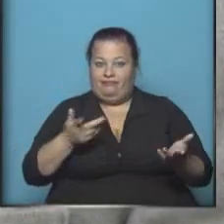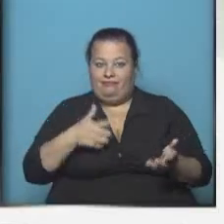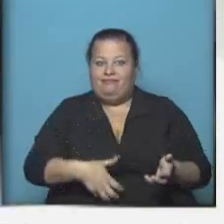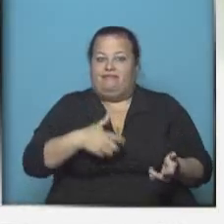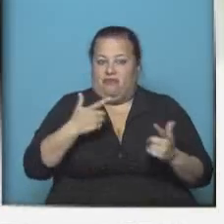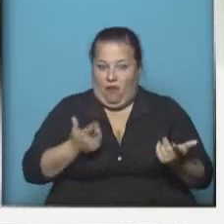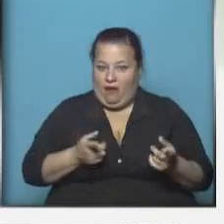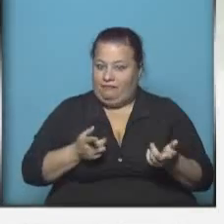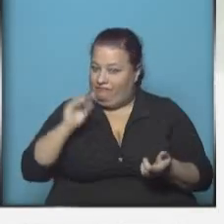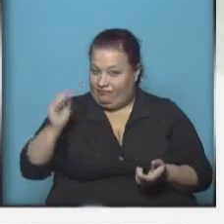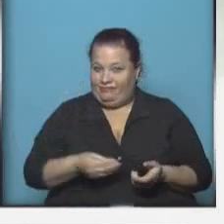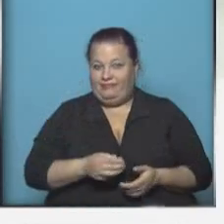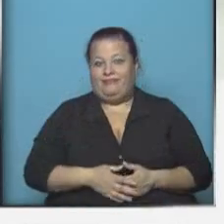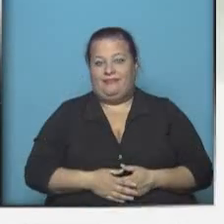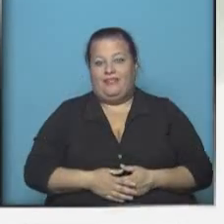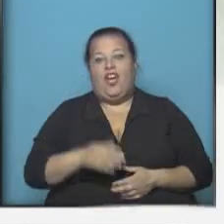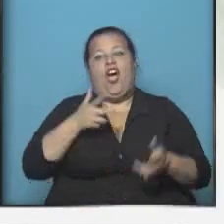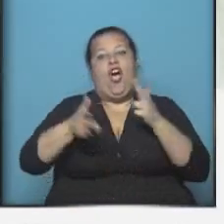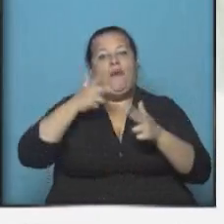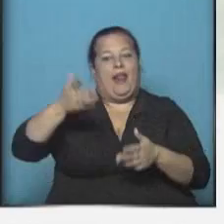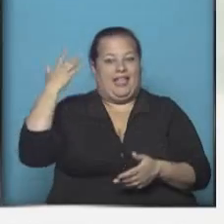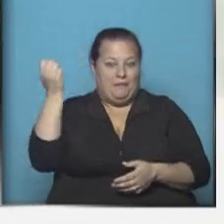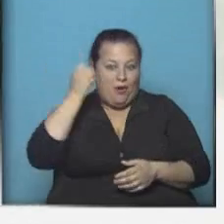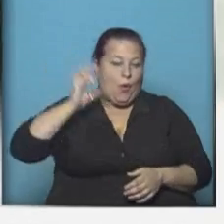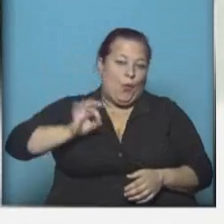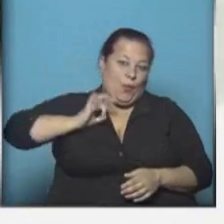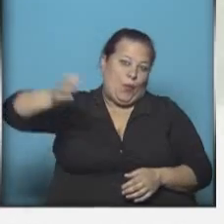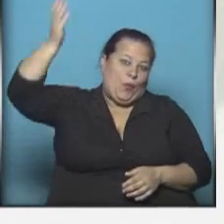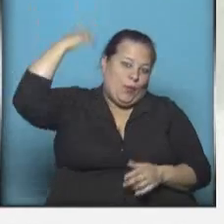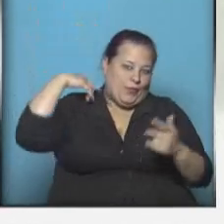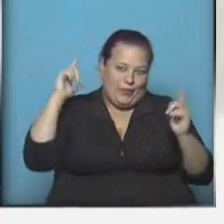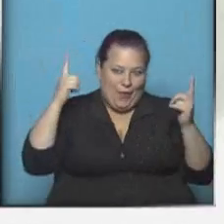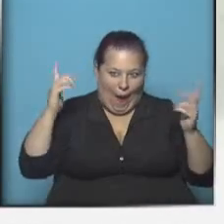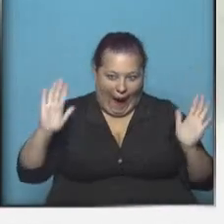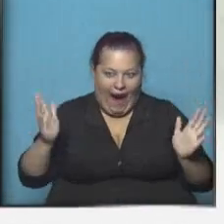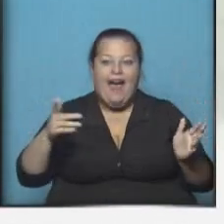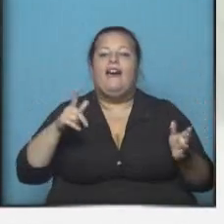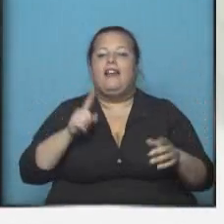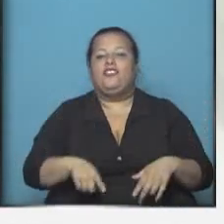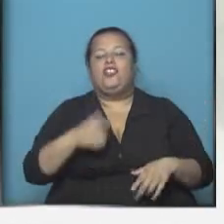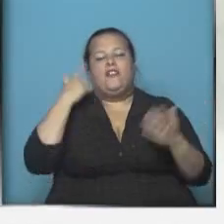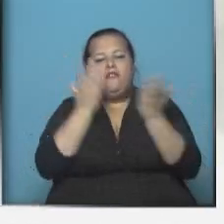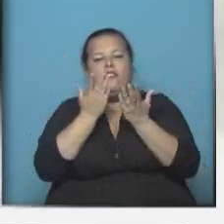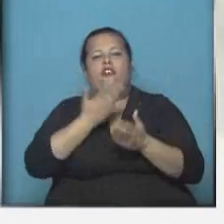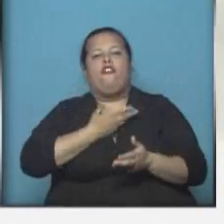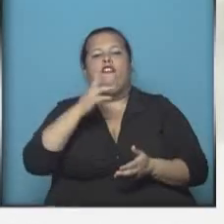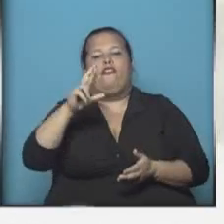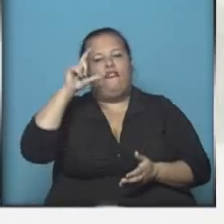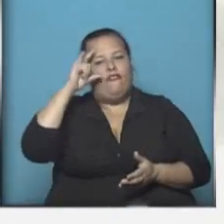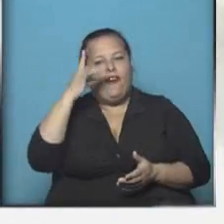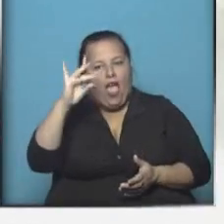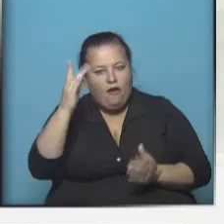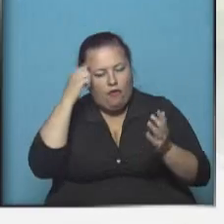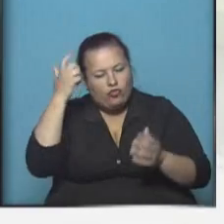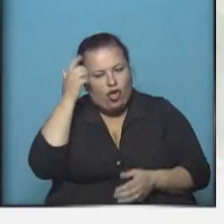deseado. Mirá. Operaciones de esta envergadura en aquella época. Impresionante. Y se hizo analizar con Freud, y de ahí